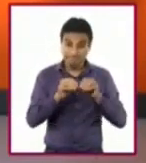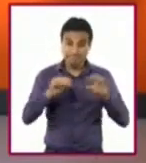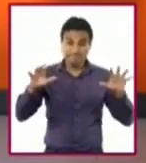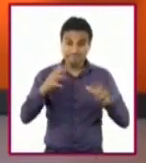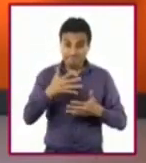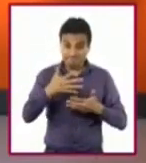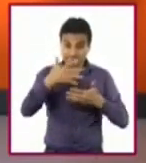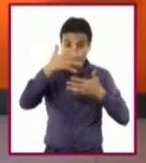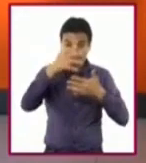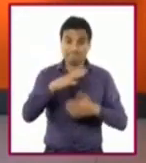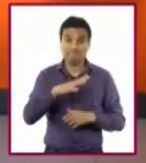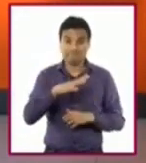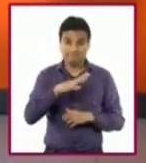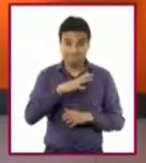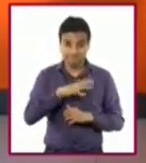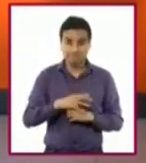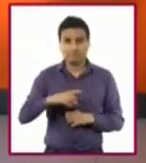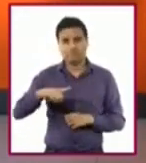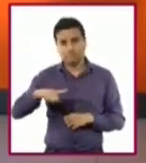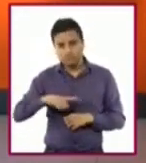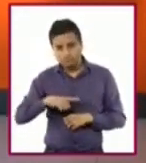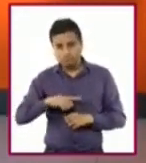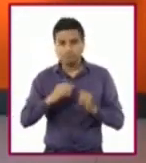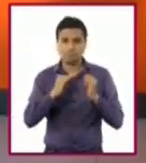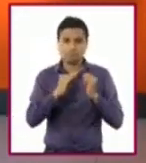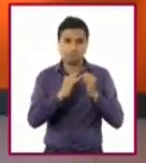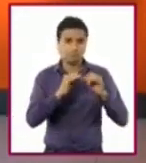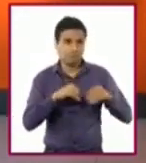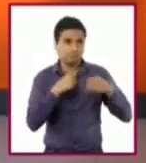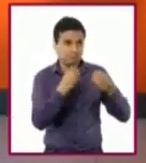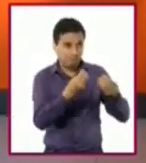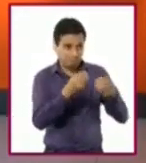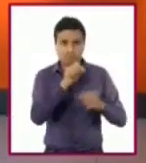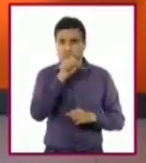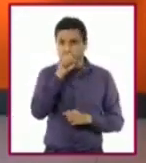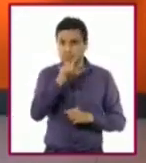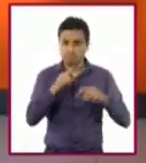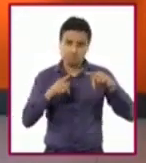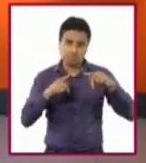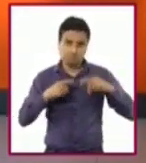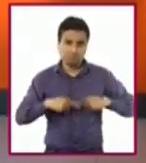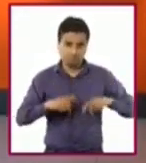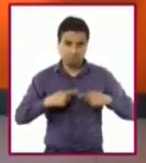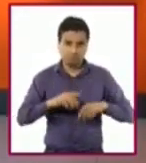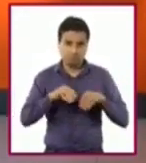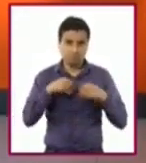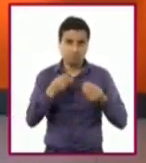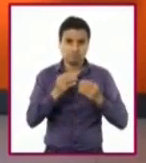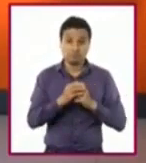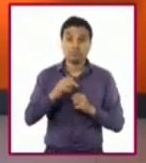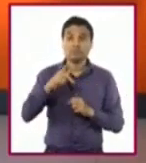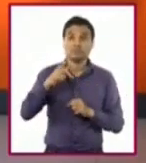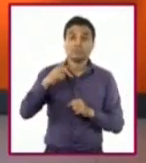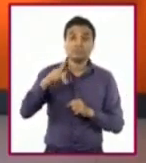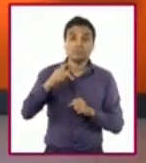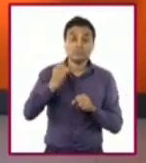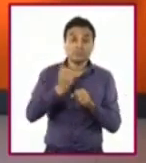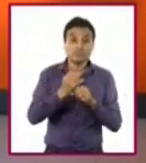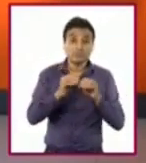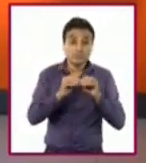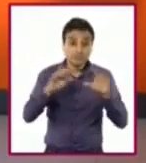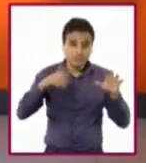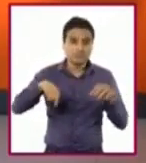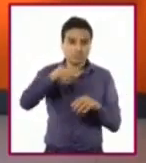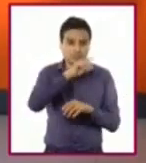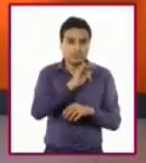sólo para instituciones y gobiernos sino para la población en general pues a través de sus estadísticas es posible conocer